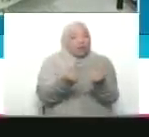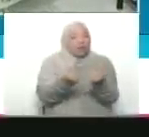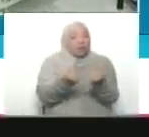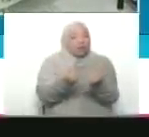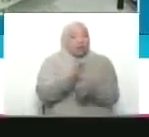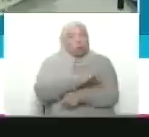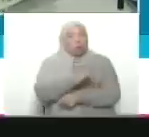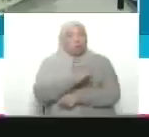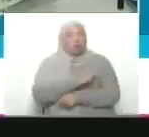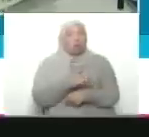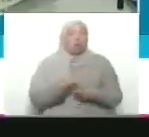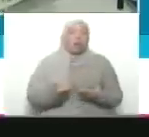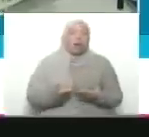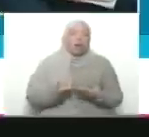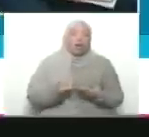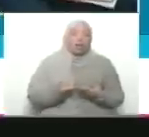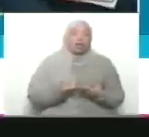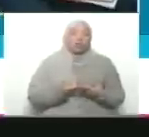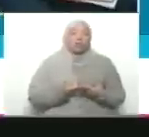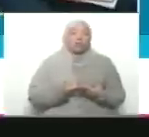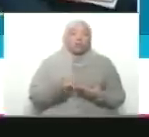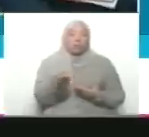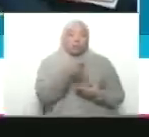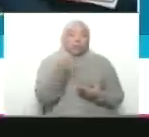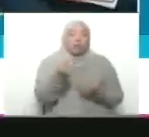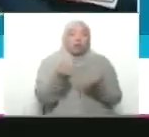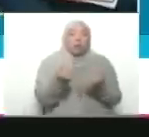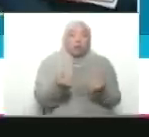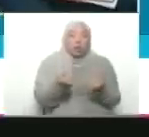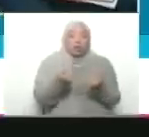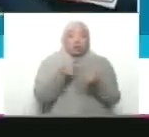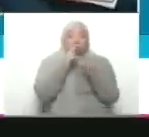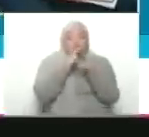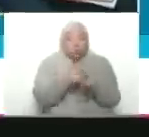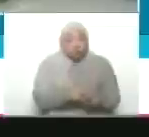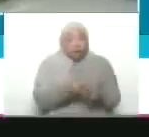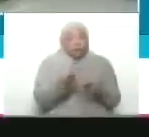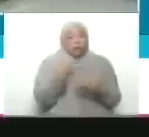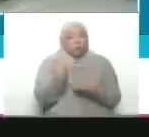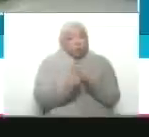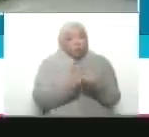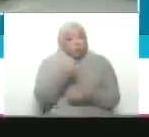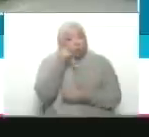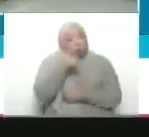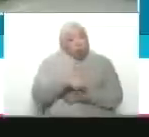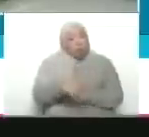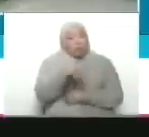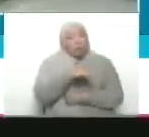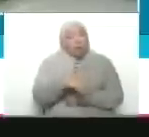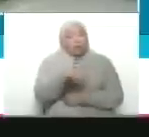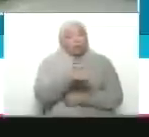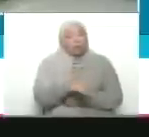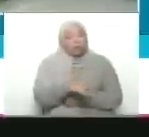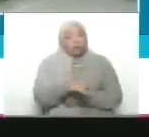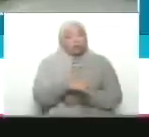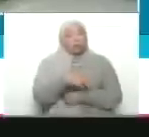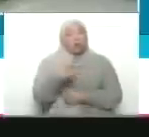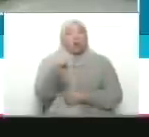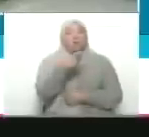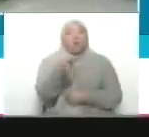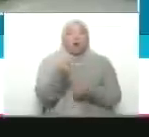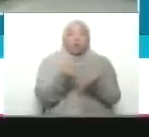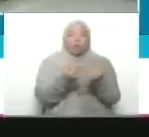con las propias vísceras pariendo resultados para nuestro pueblo sacando